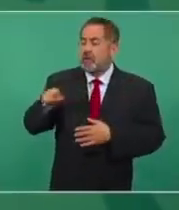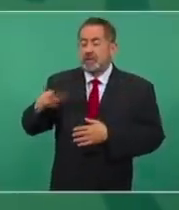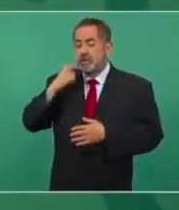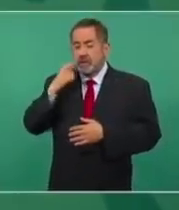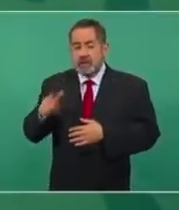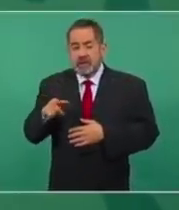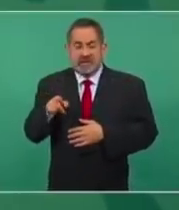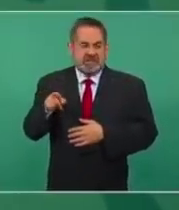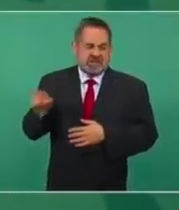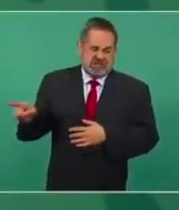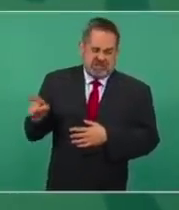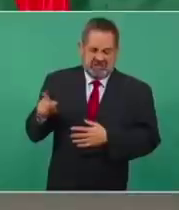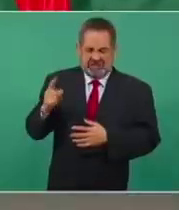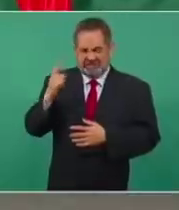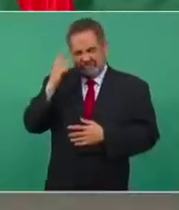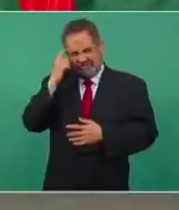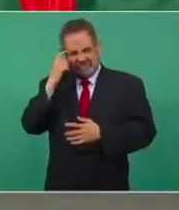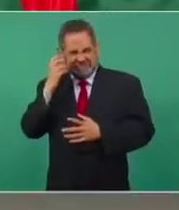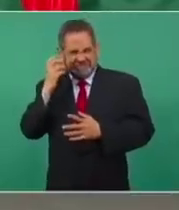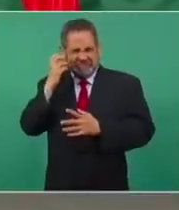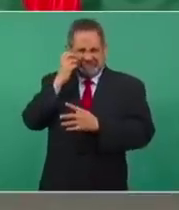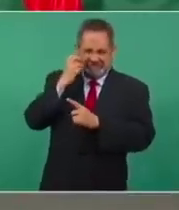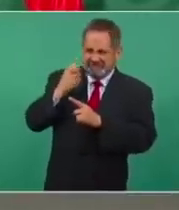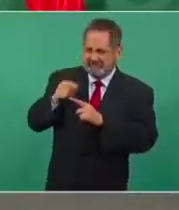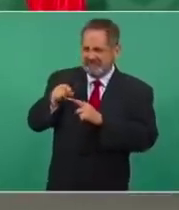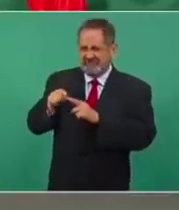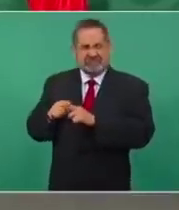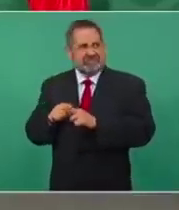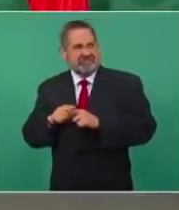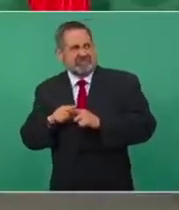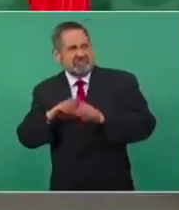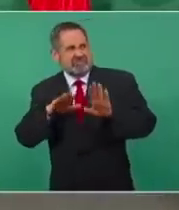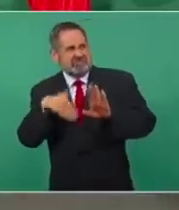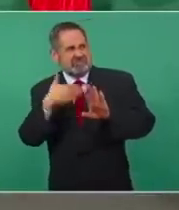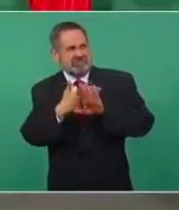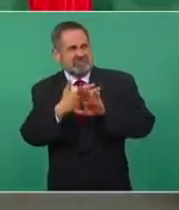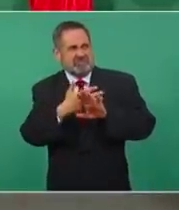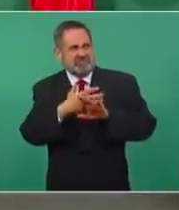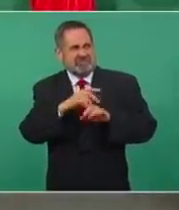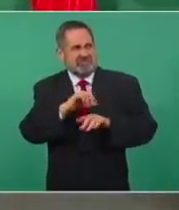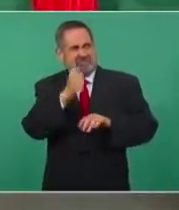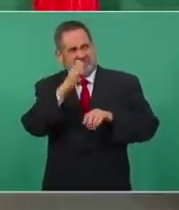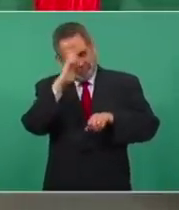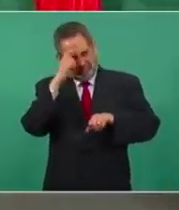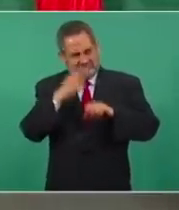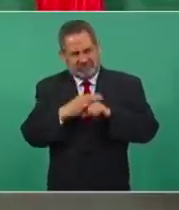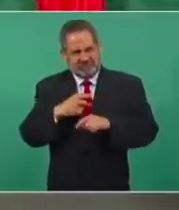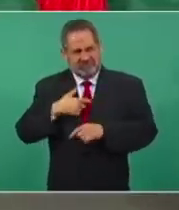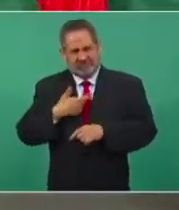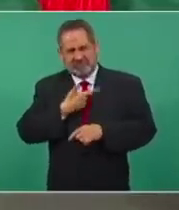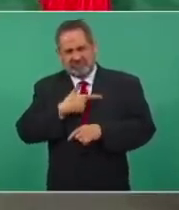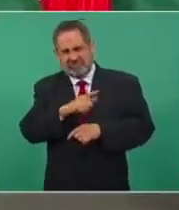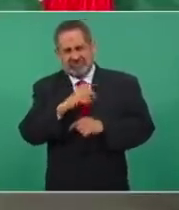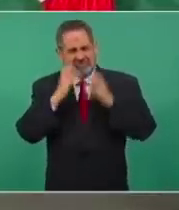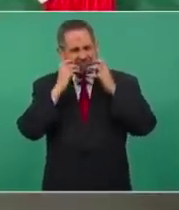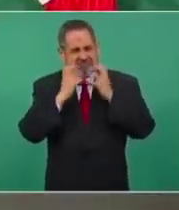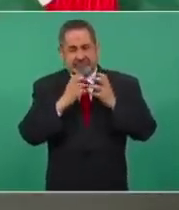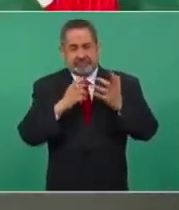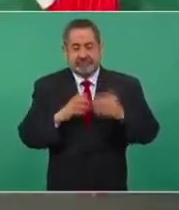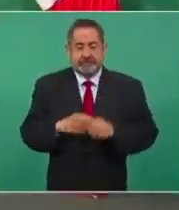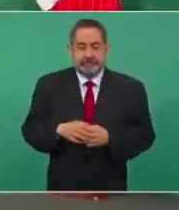que soy tan anti extranjero que no quiero a Santa, y me sacaron un